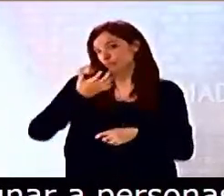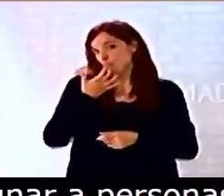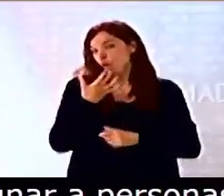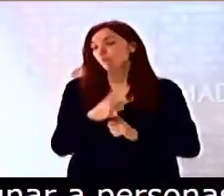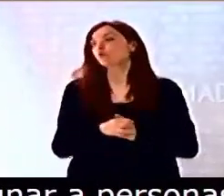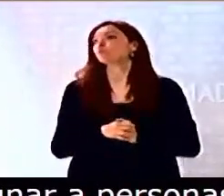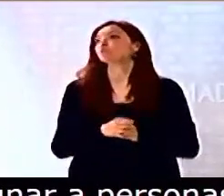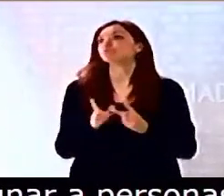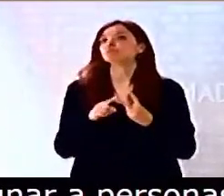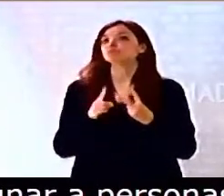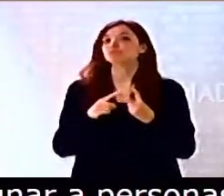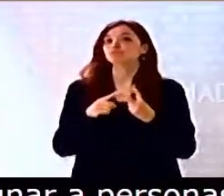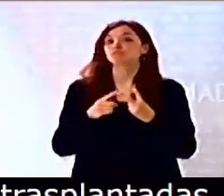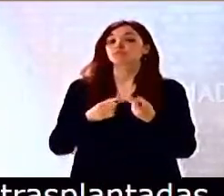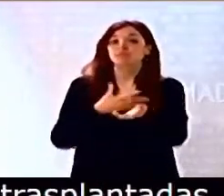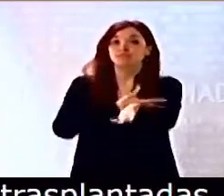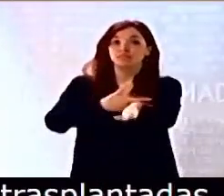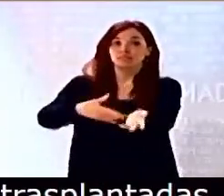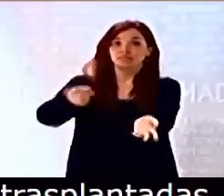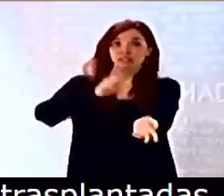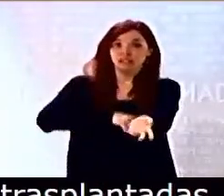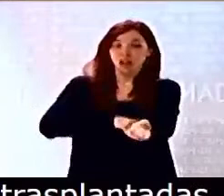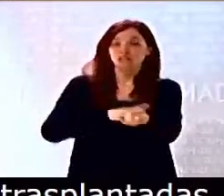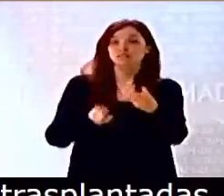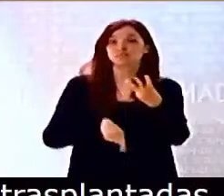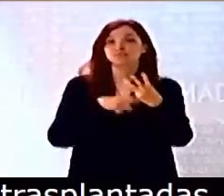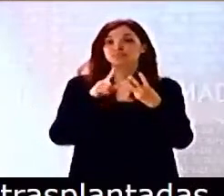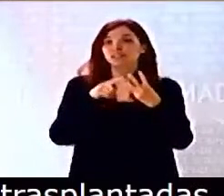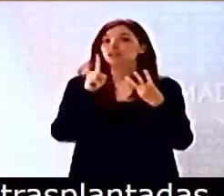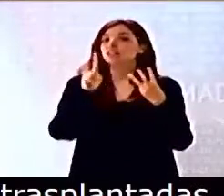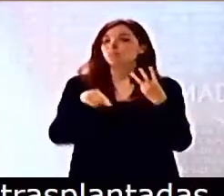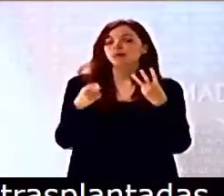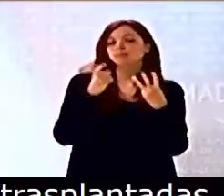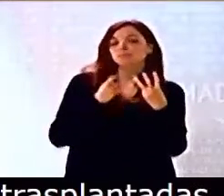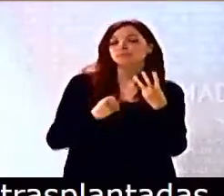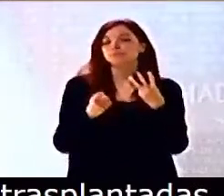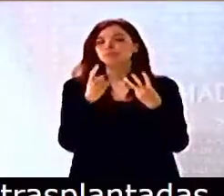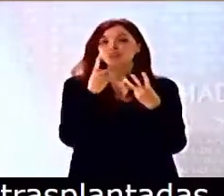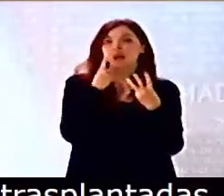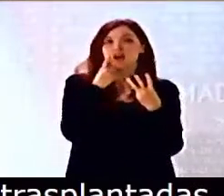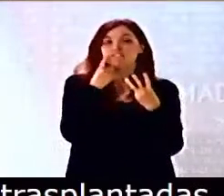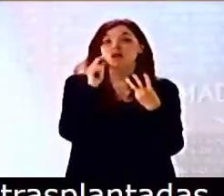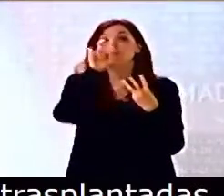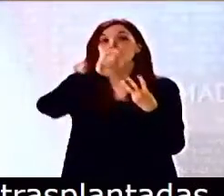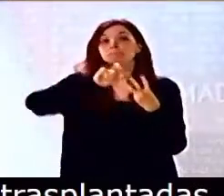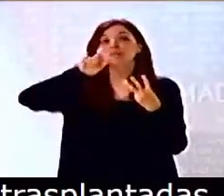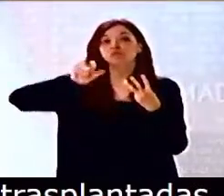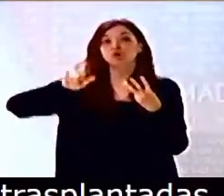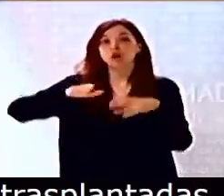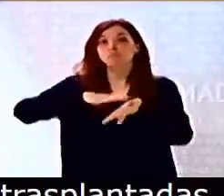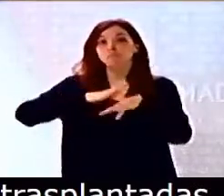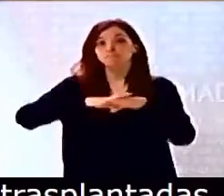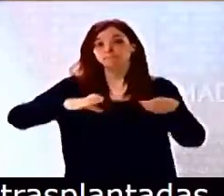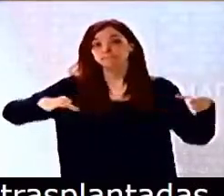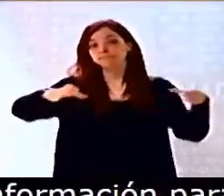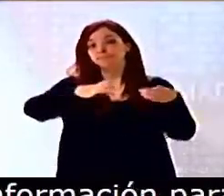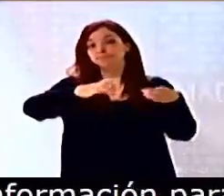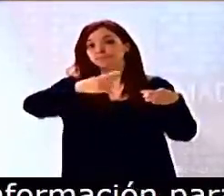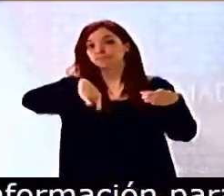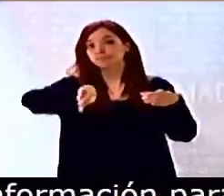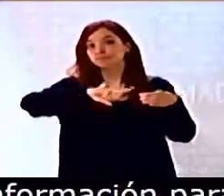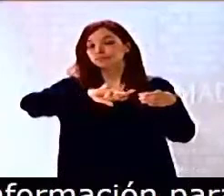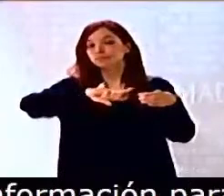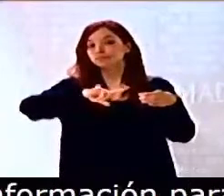las personas dializadas, y también estamos recabando la información para el grupo de población